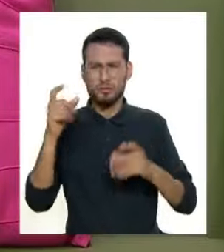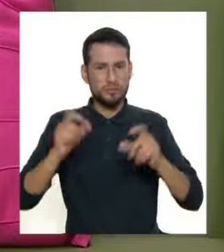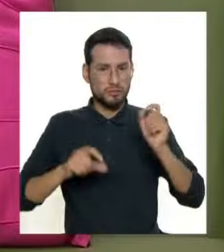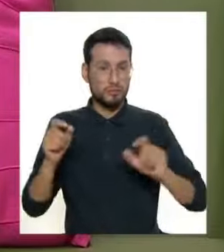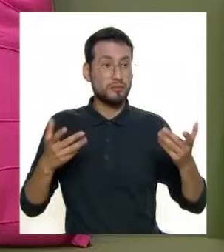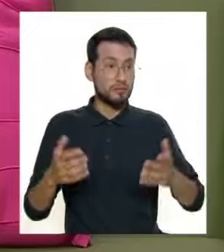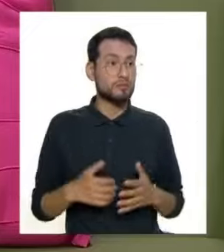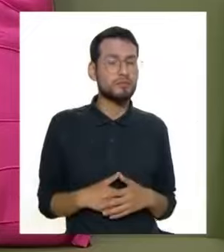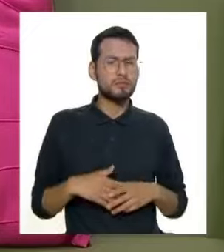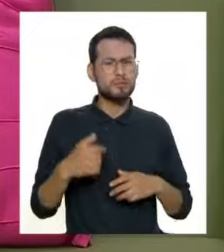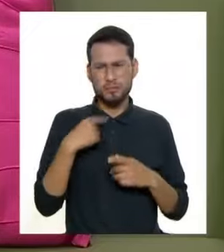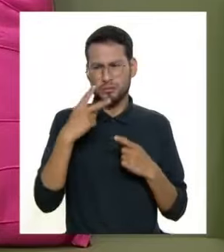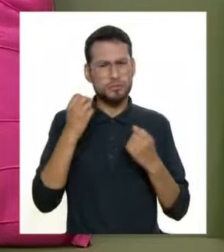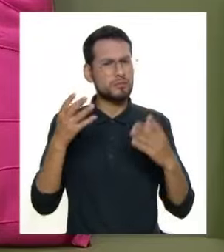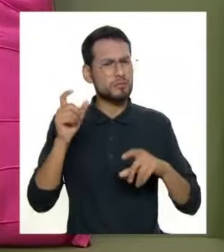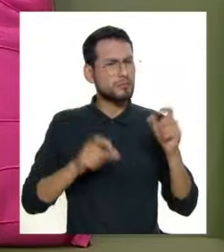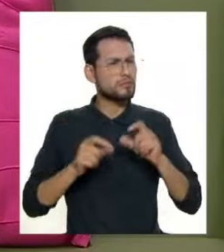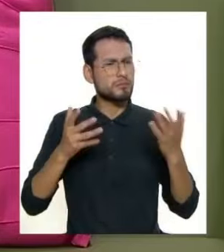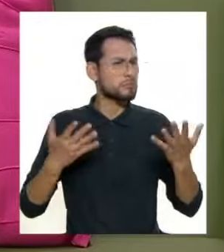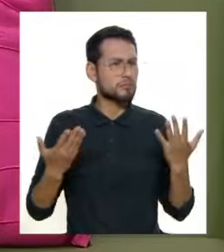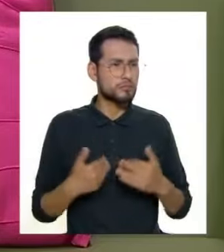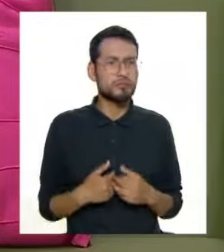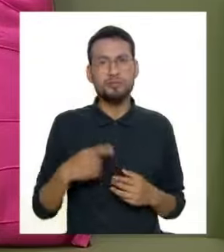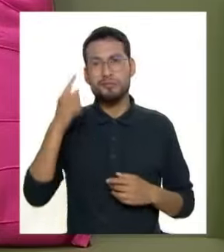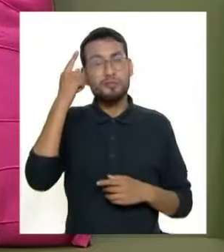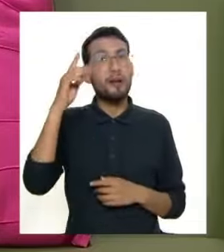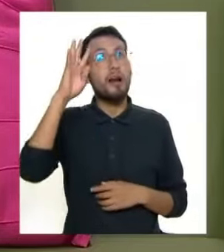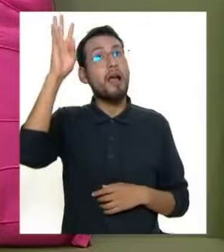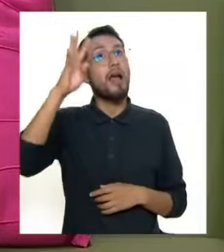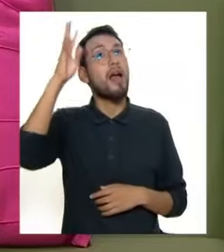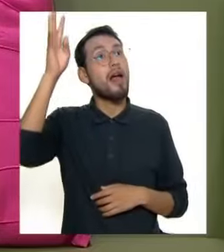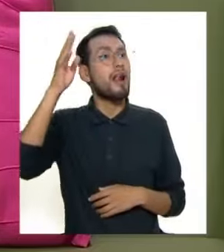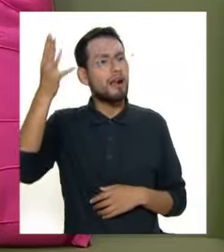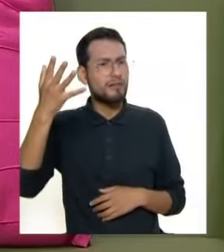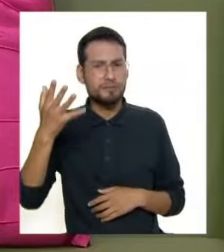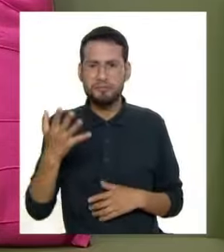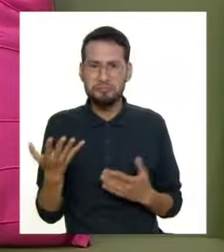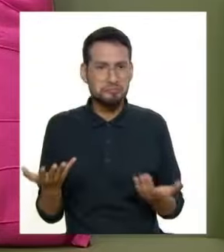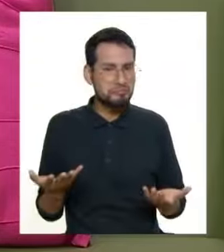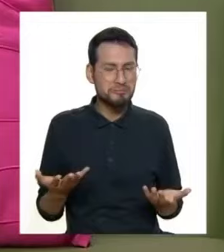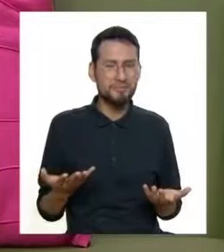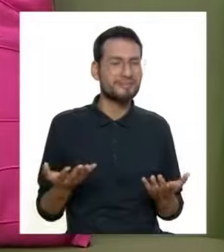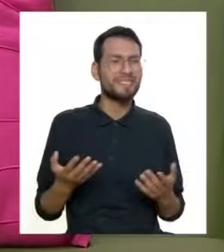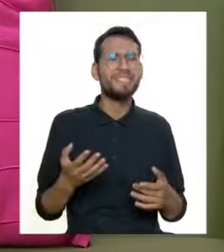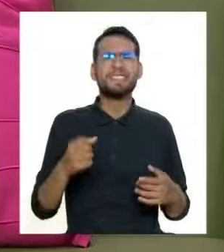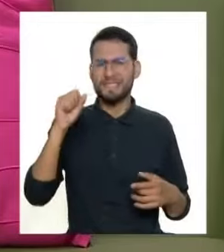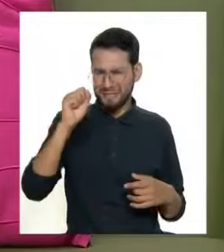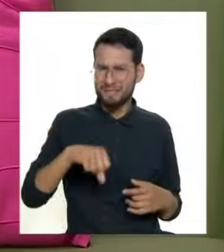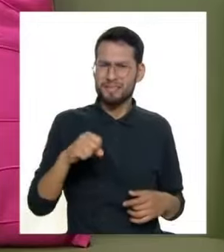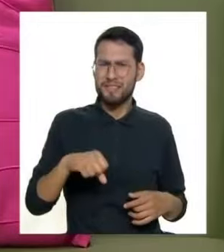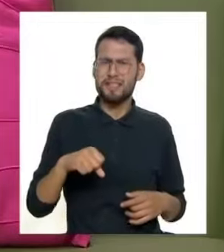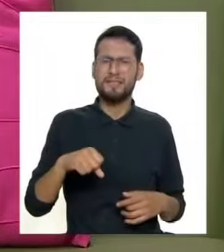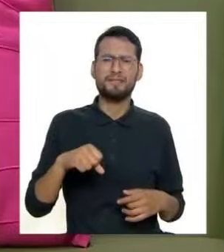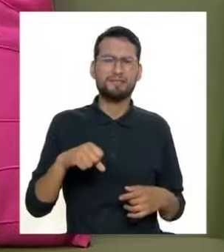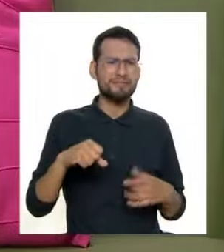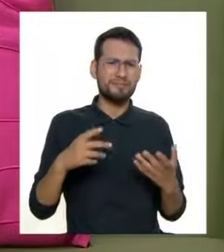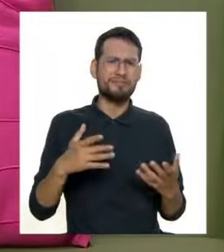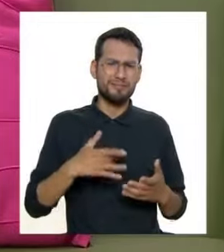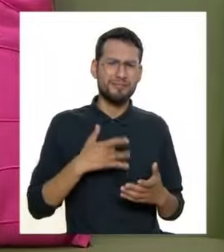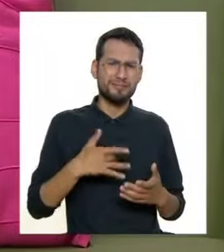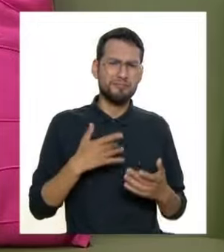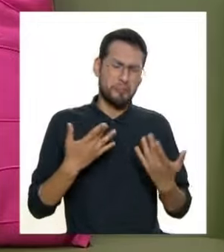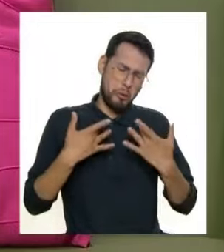bueno, en la consulta veo mucha gente que tiene objetivos idealizados de tal manera en que, claro que van a ser infelices, vamos